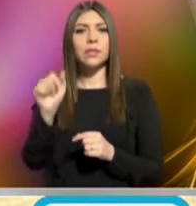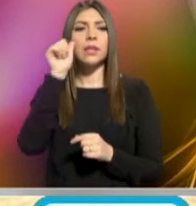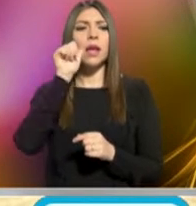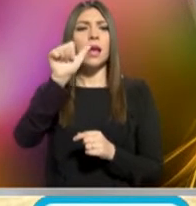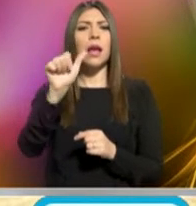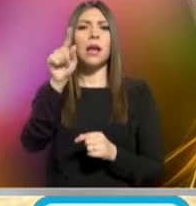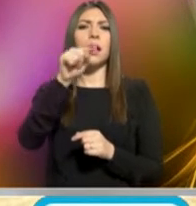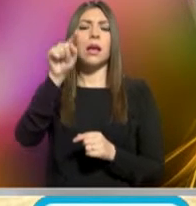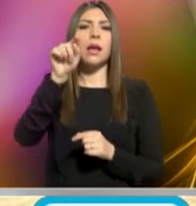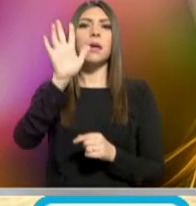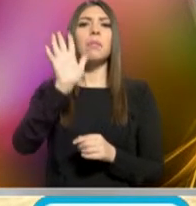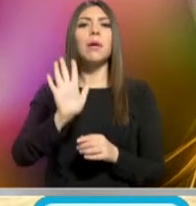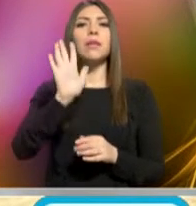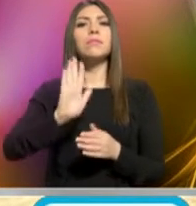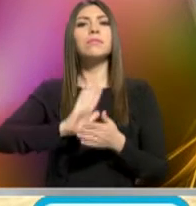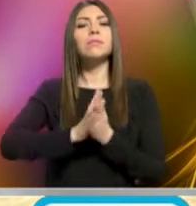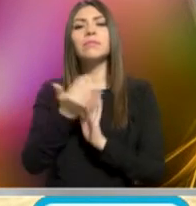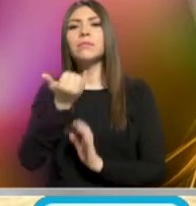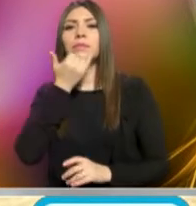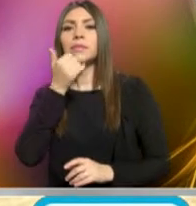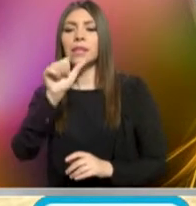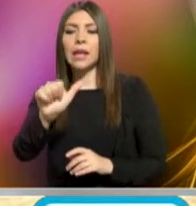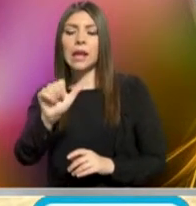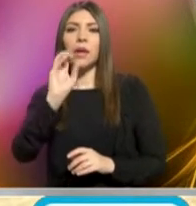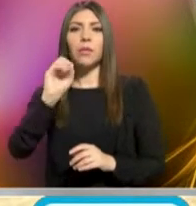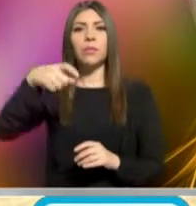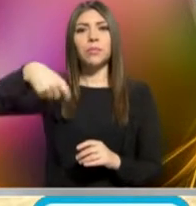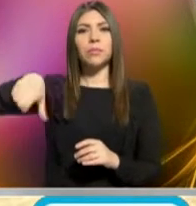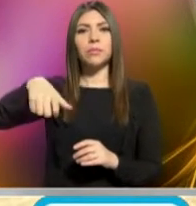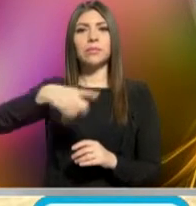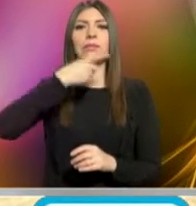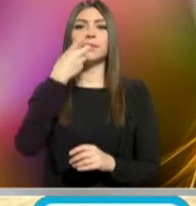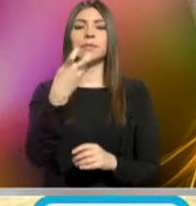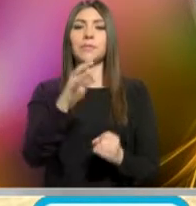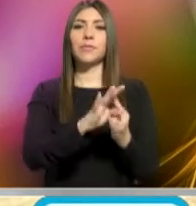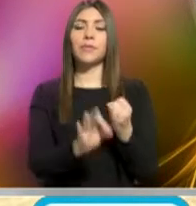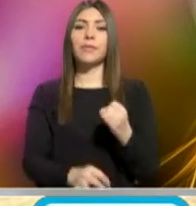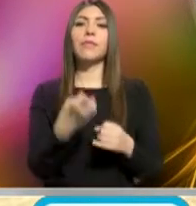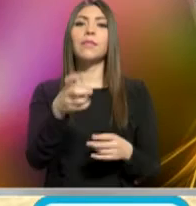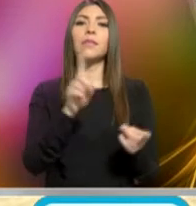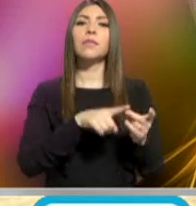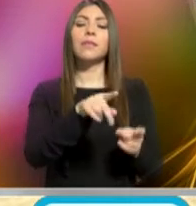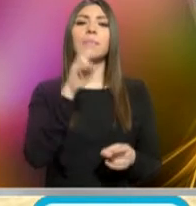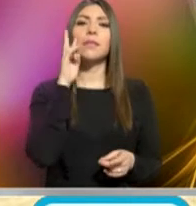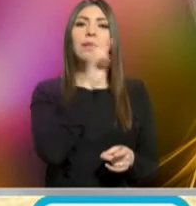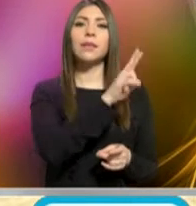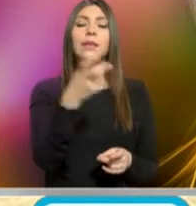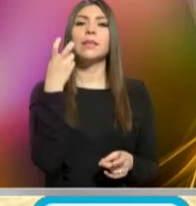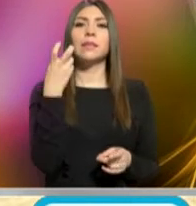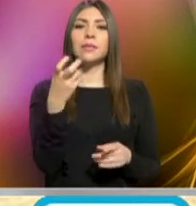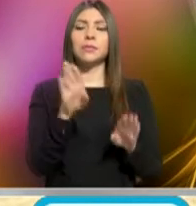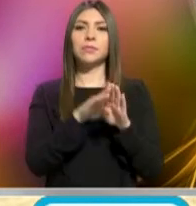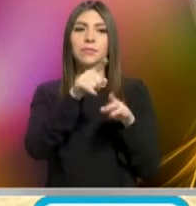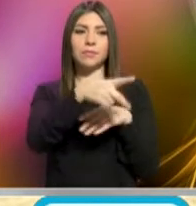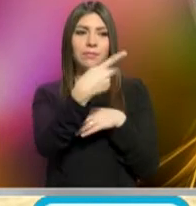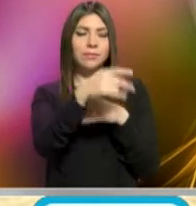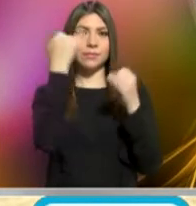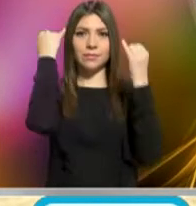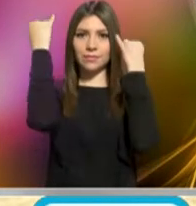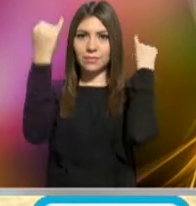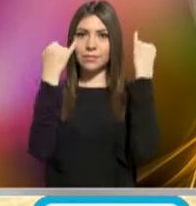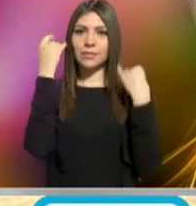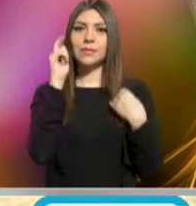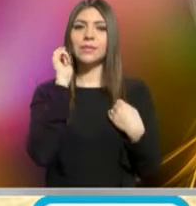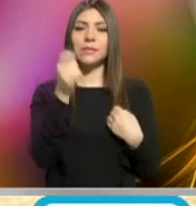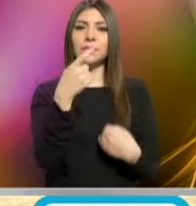corta. Que parece una Q, ¿no? Exacto, es su gesto final. Y es donde nosotros estamos viendo esta gran imaginación y creatividad,